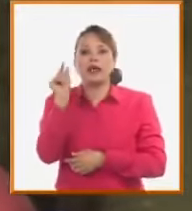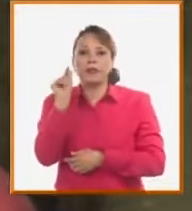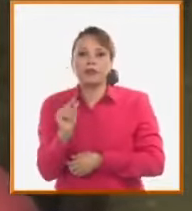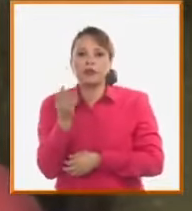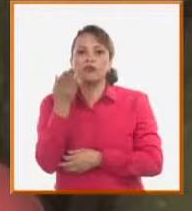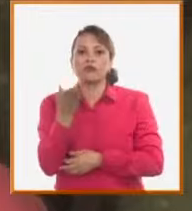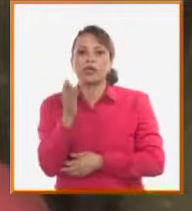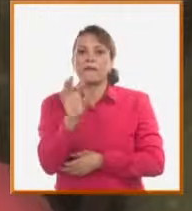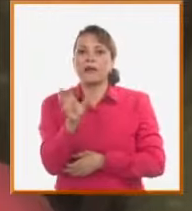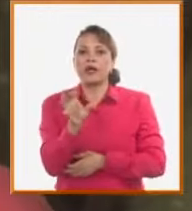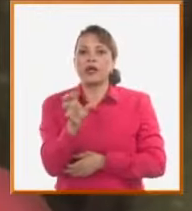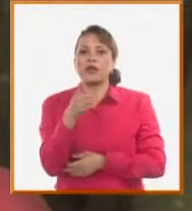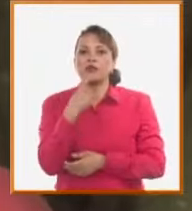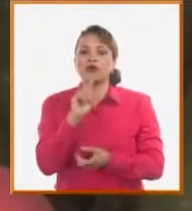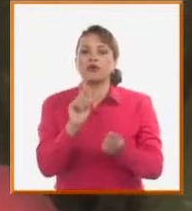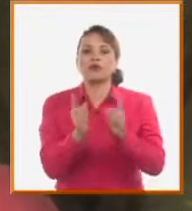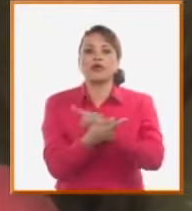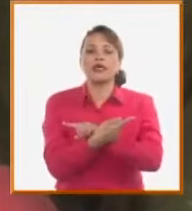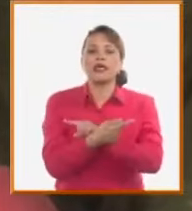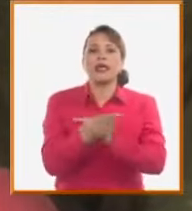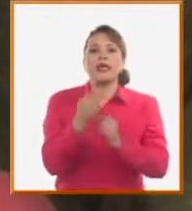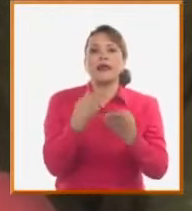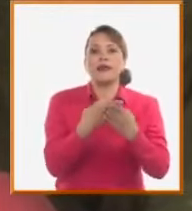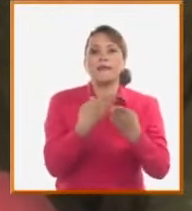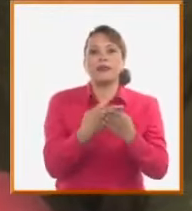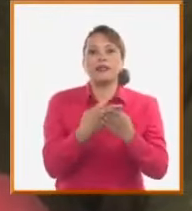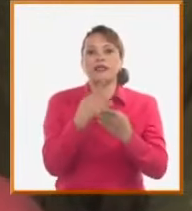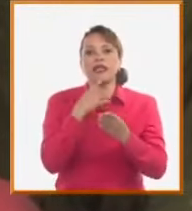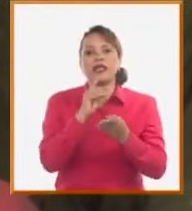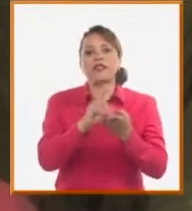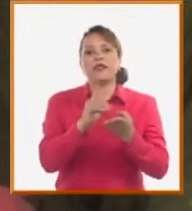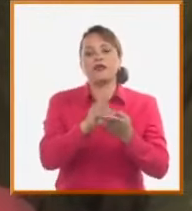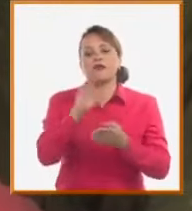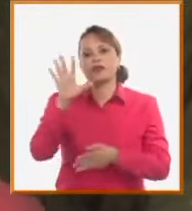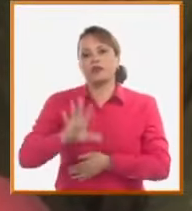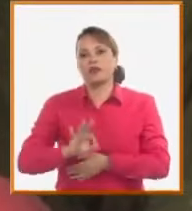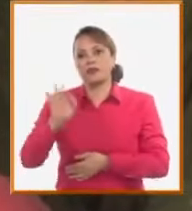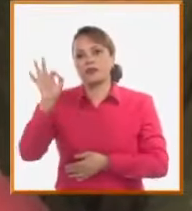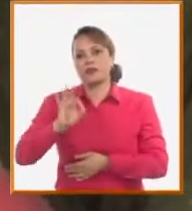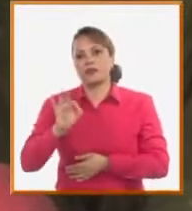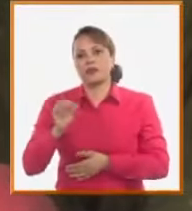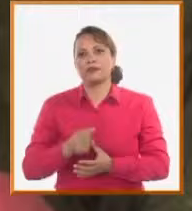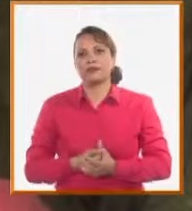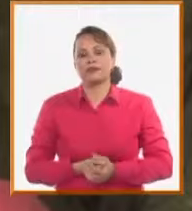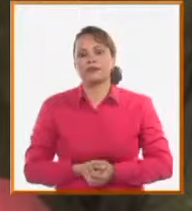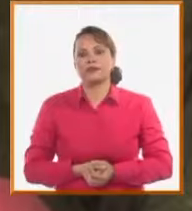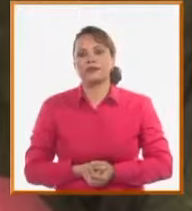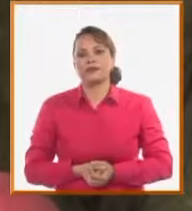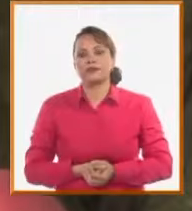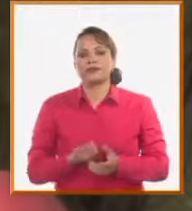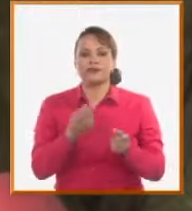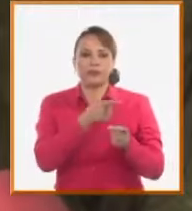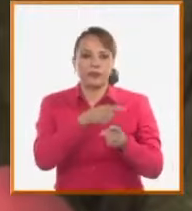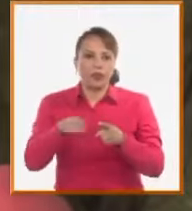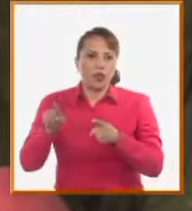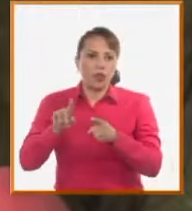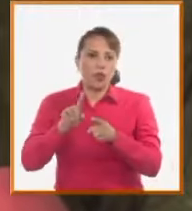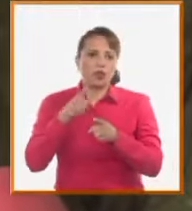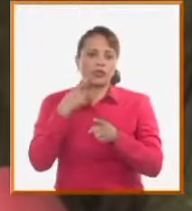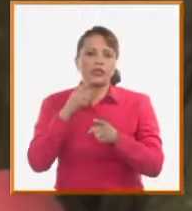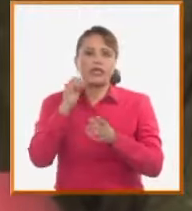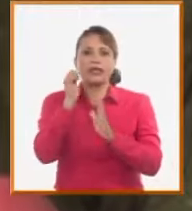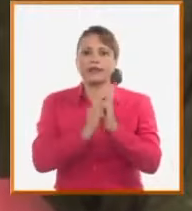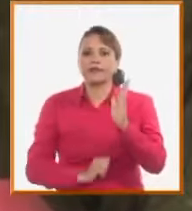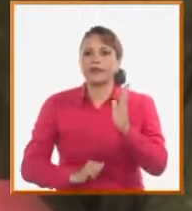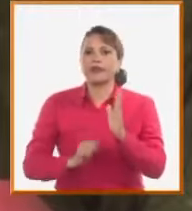bancario, solamente se transfiere a la empresa de seguro y queda como deuda el 50% de la prima de seguro. Además de, se le descuenta